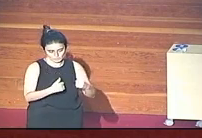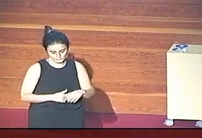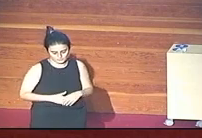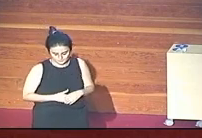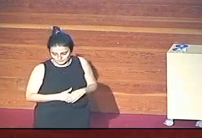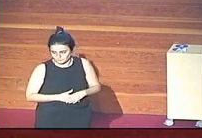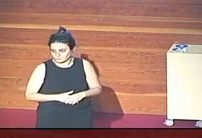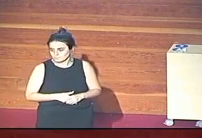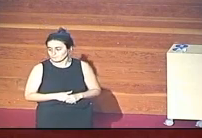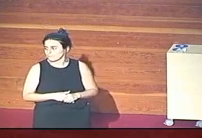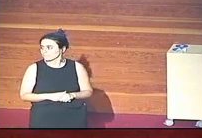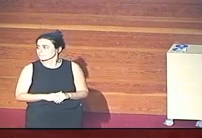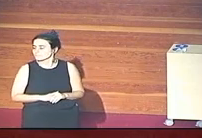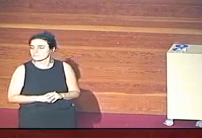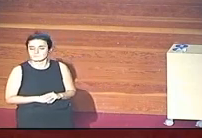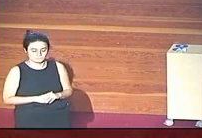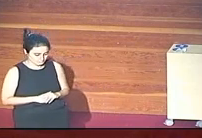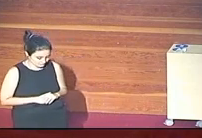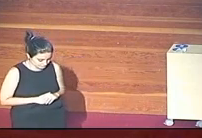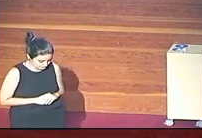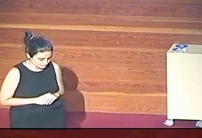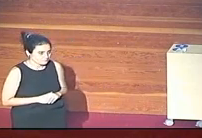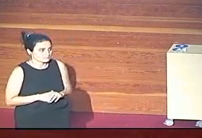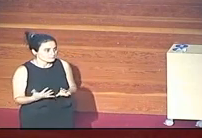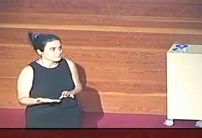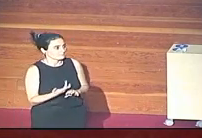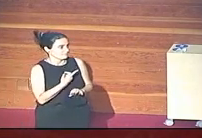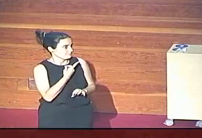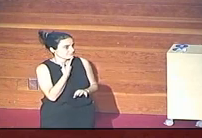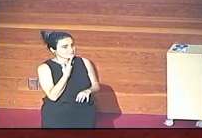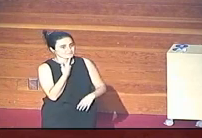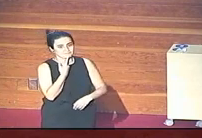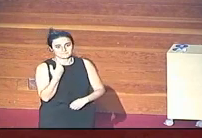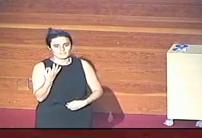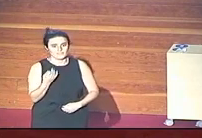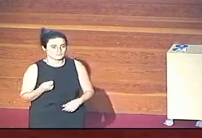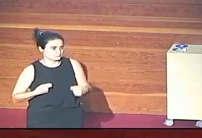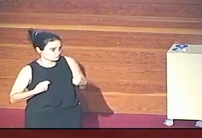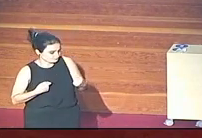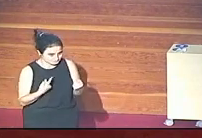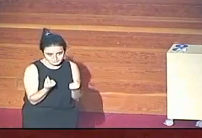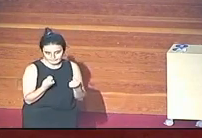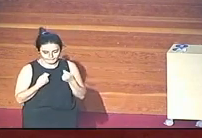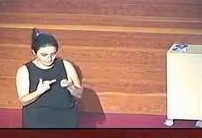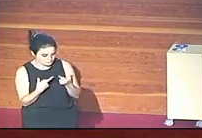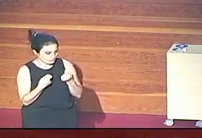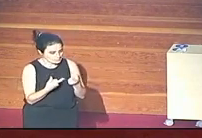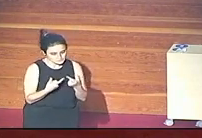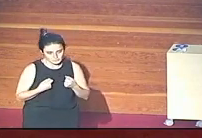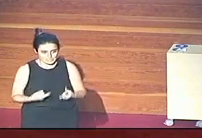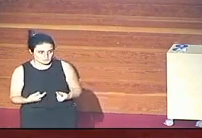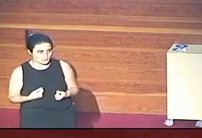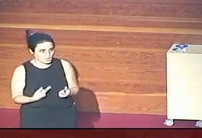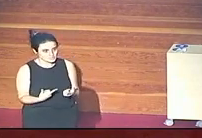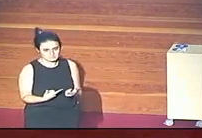bueno cuando nos dicen que es un gasto que tenemos que gastarnos el dinero gastar más en tal pues no lo veamos